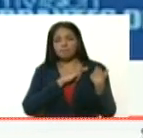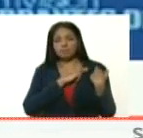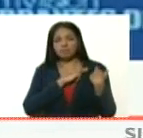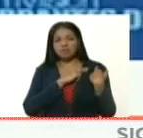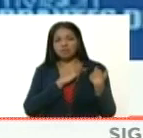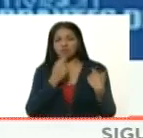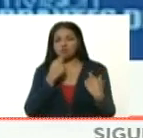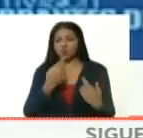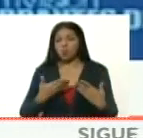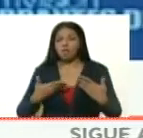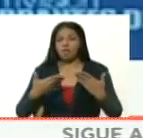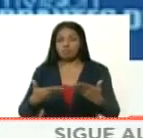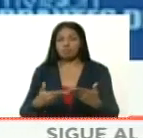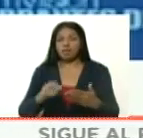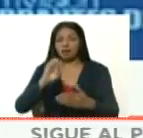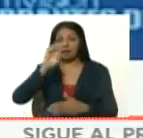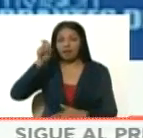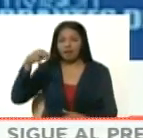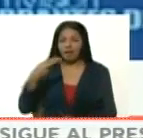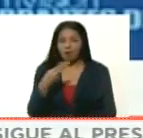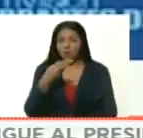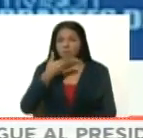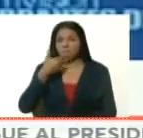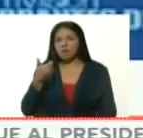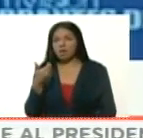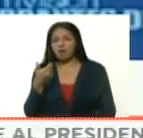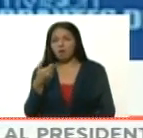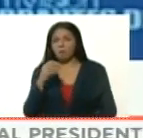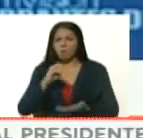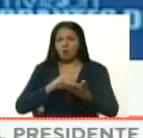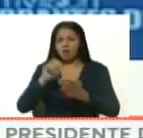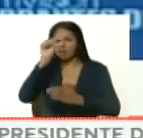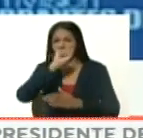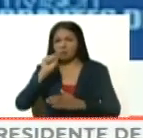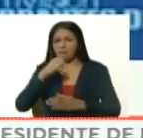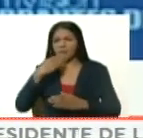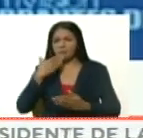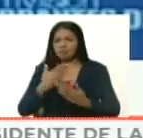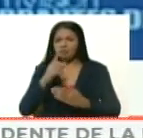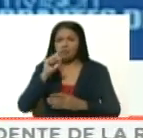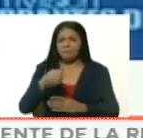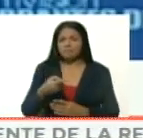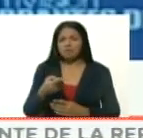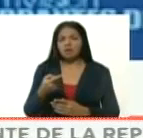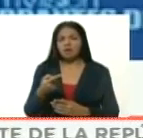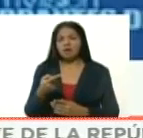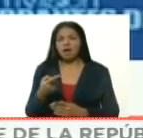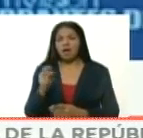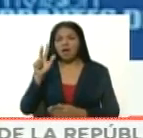yo se lo voy a dar en euros, aquí me lo ponen en bolívares, pero me están pidiendo